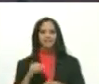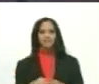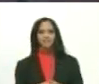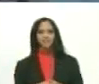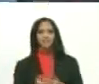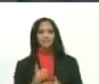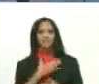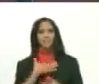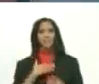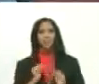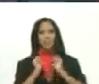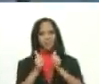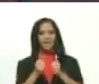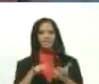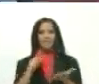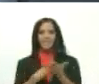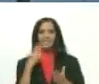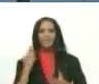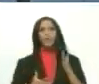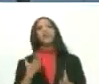Yo quiero comenzar este Cayendo y Corriendo